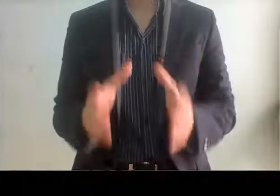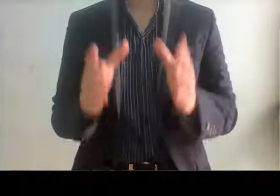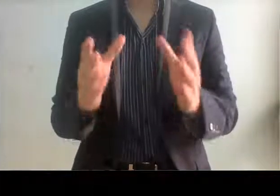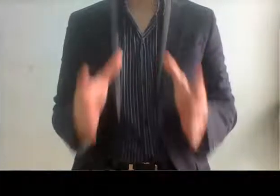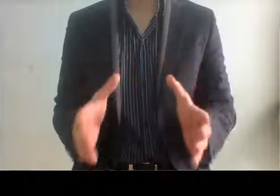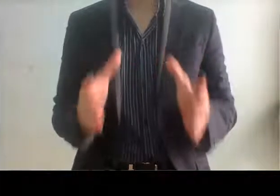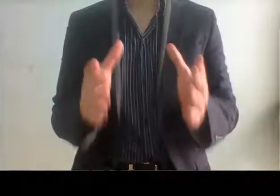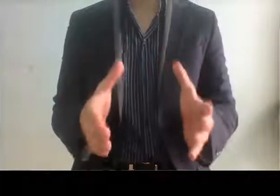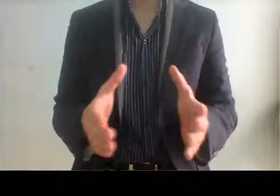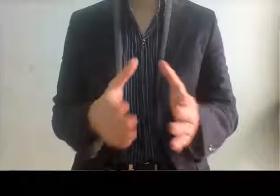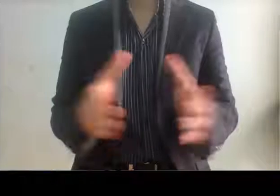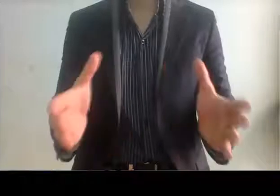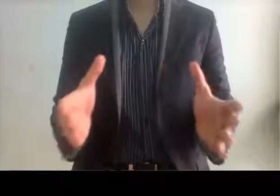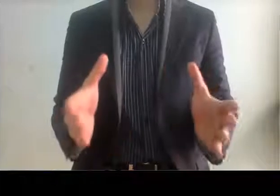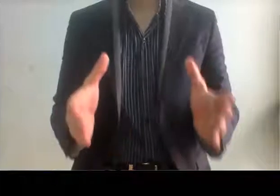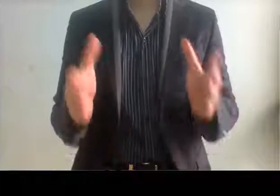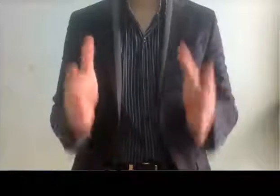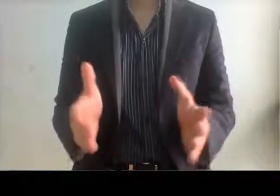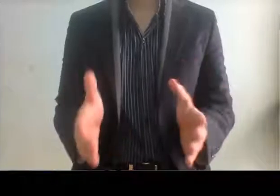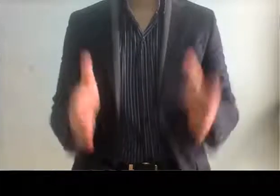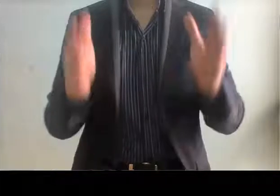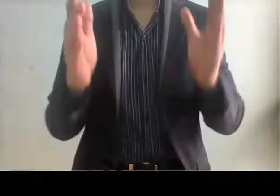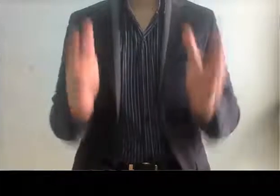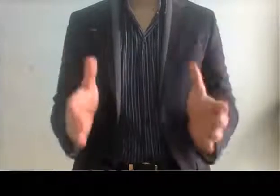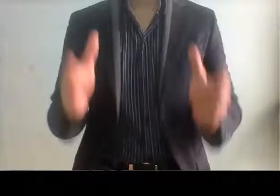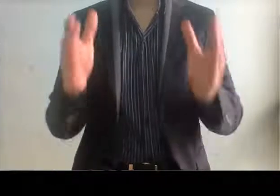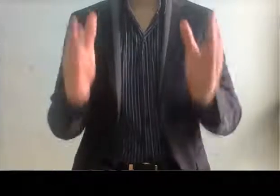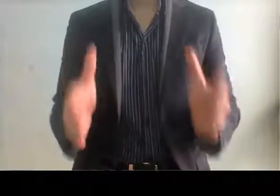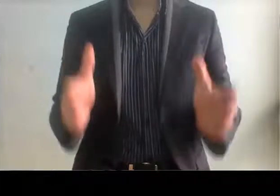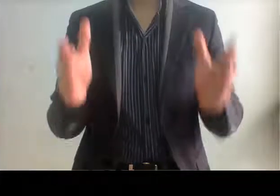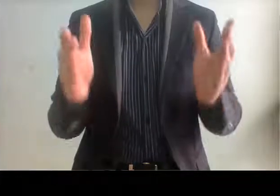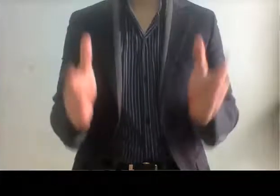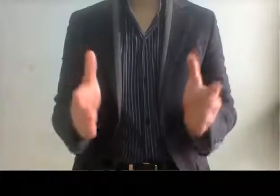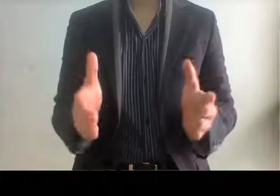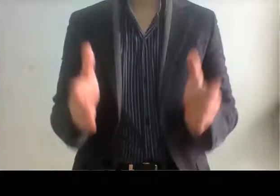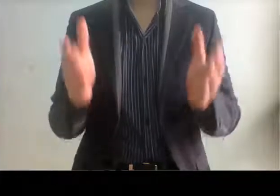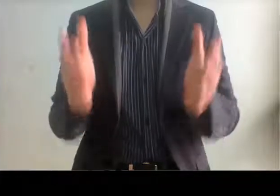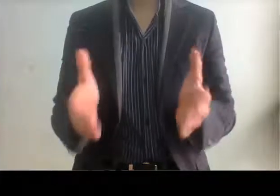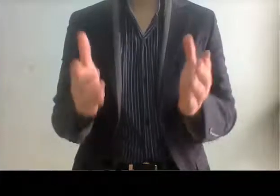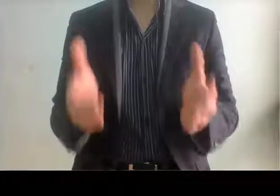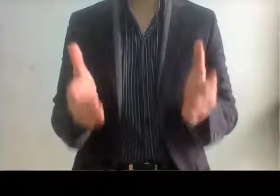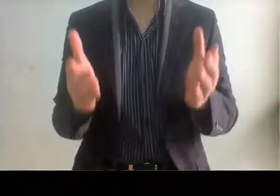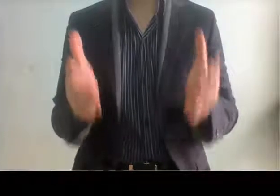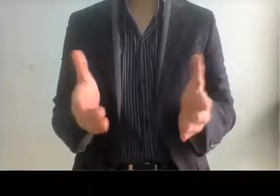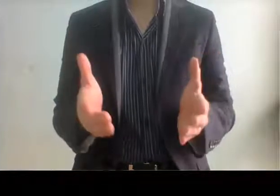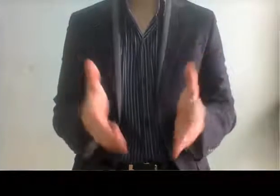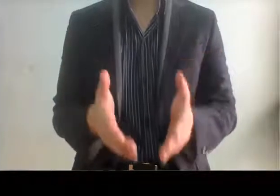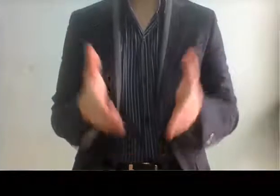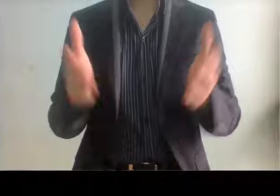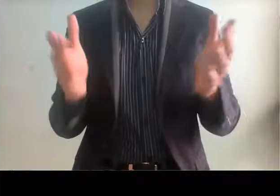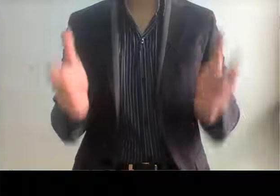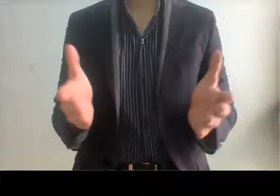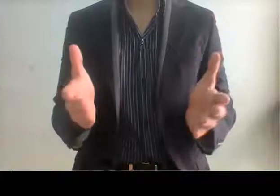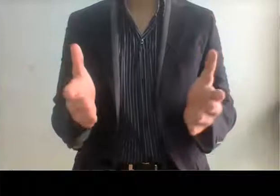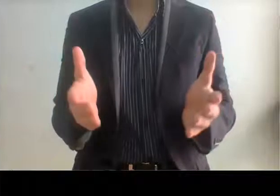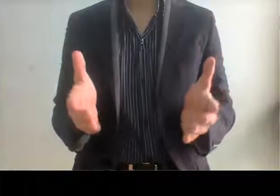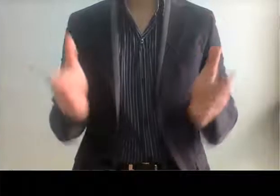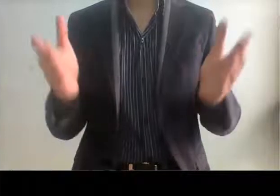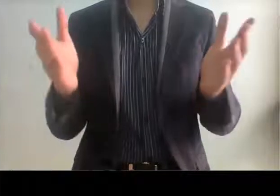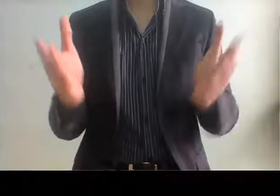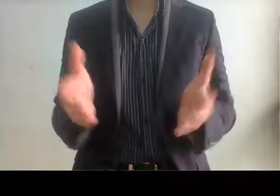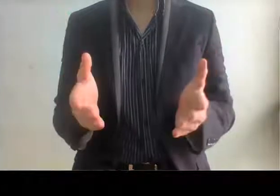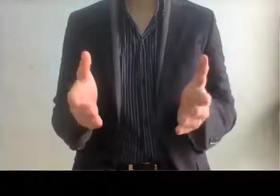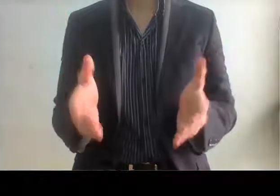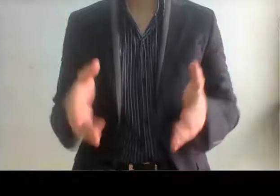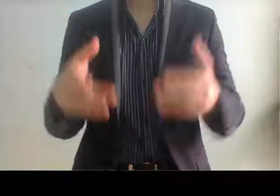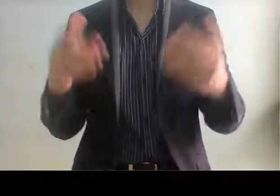doctor Hugo López-Gatell lo que hace es muy sencillo. Les dice, aquí están las estadísticas que tenemos, por favor sigan las reglas, no salgan a las calles